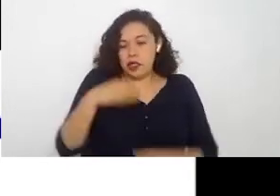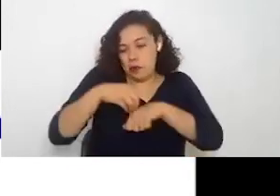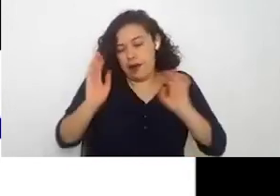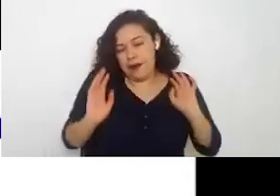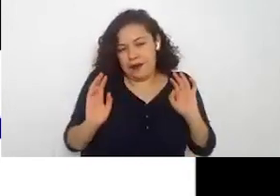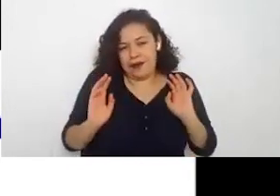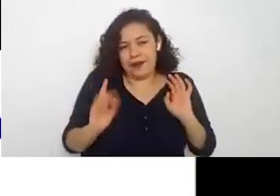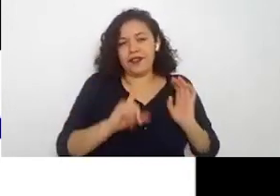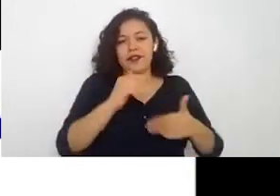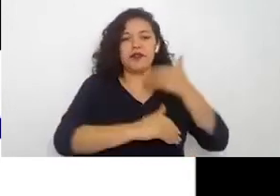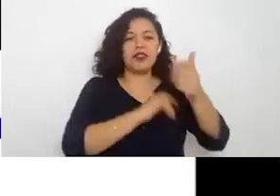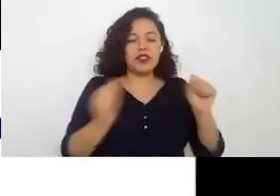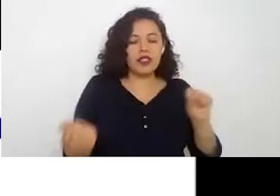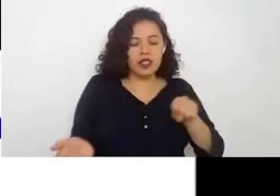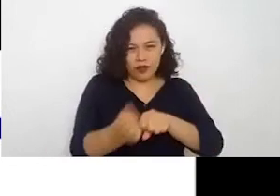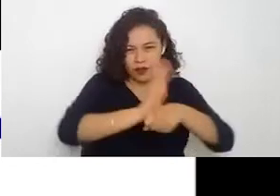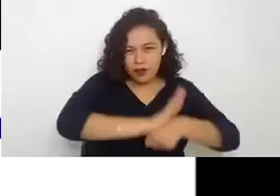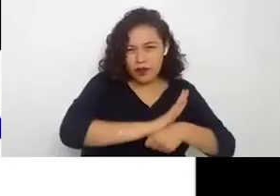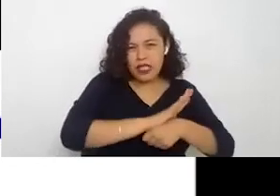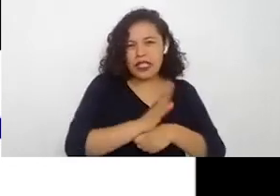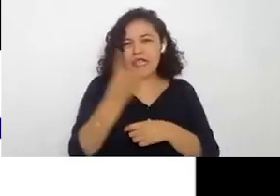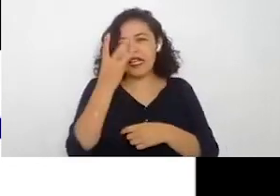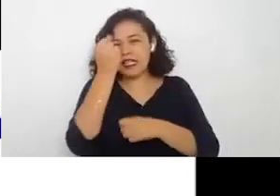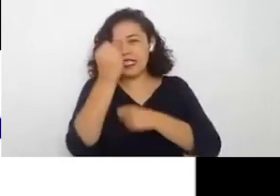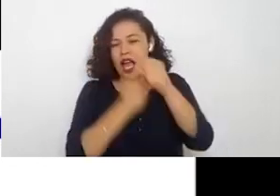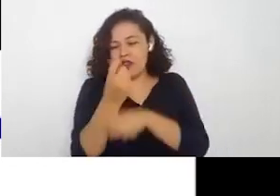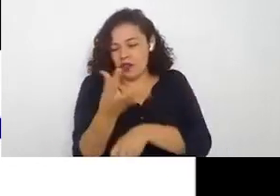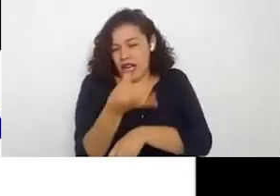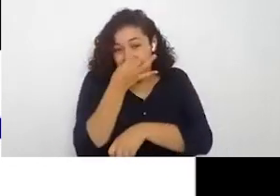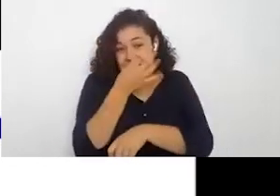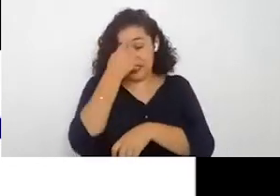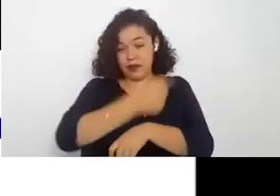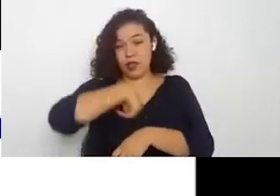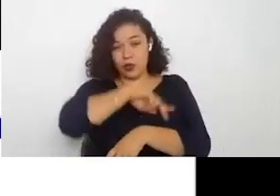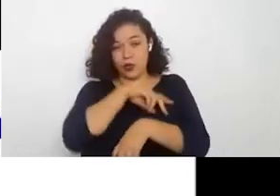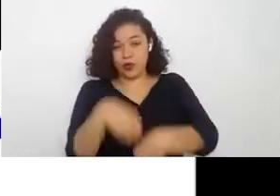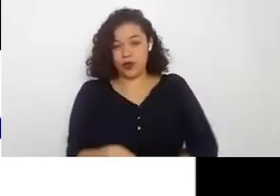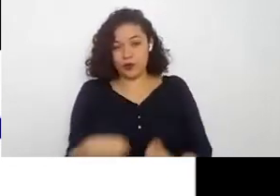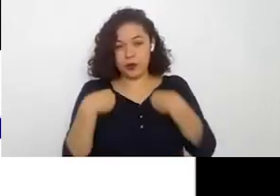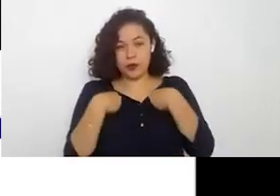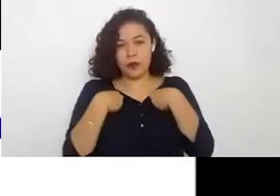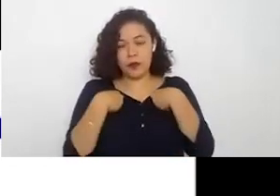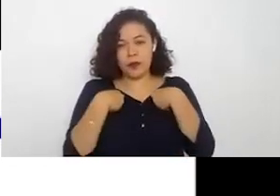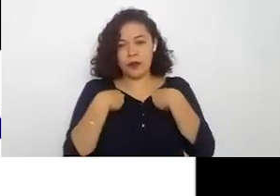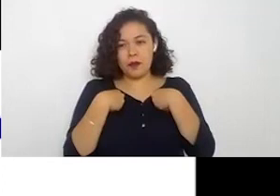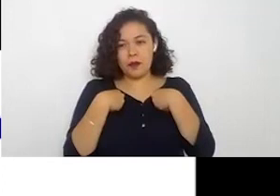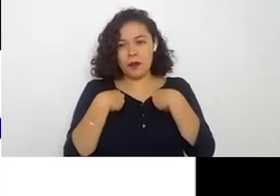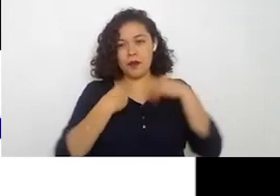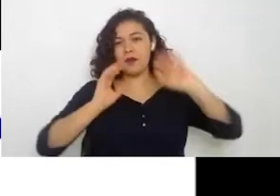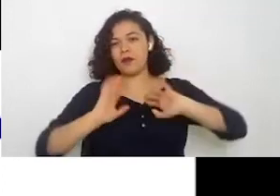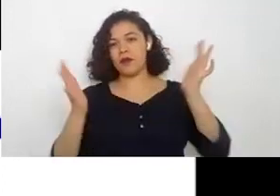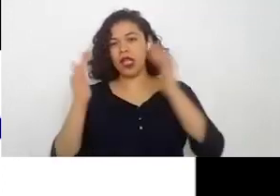de la pandemia, por estos casi 3 años en los que hemos vivido pues un resguardo